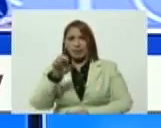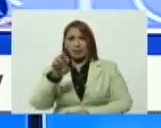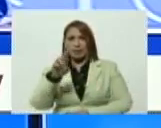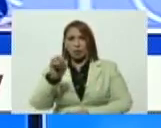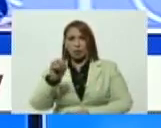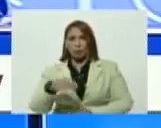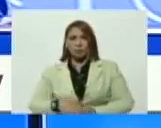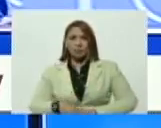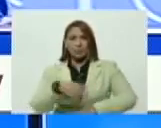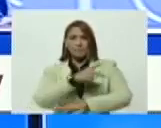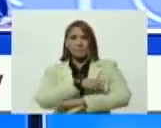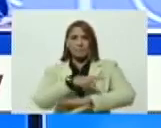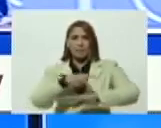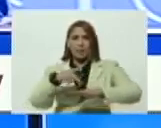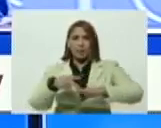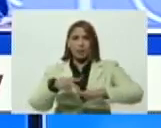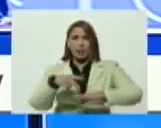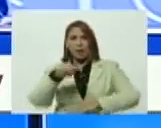Parroquia